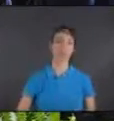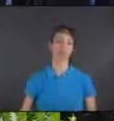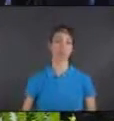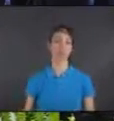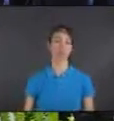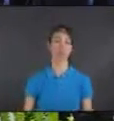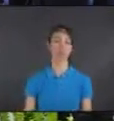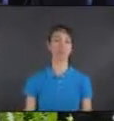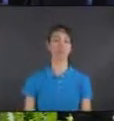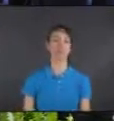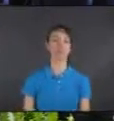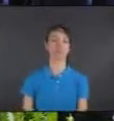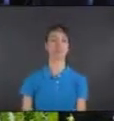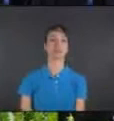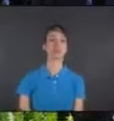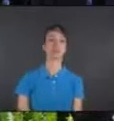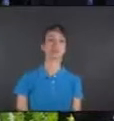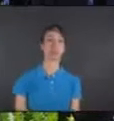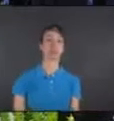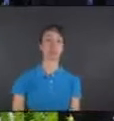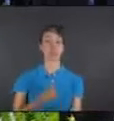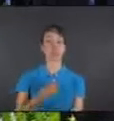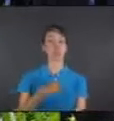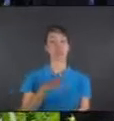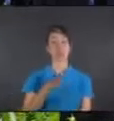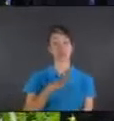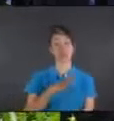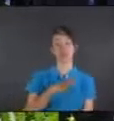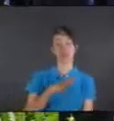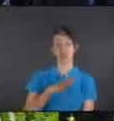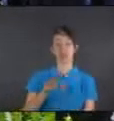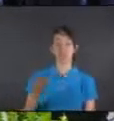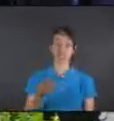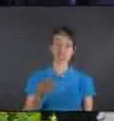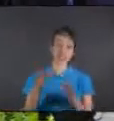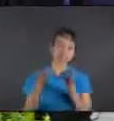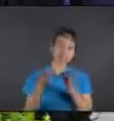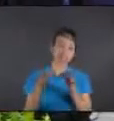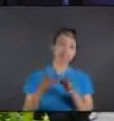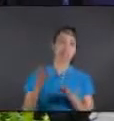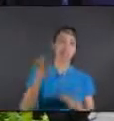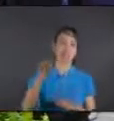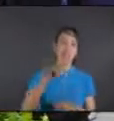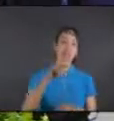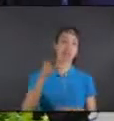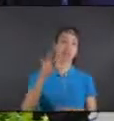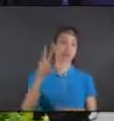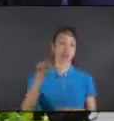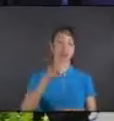le entren, con tal de que después vengan a tocar, a socar la pandereta. No, no, no, no, no, no, no, no, no, no.